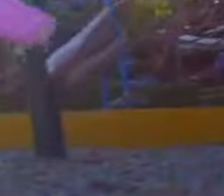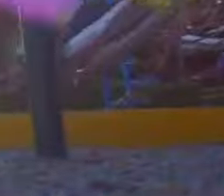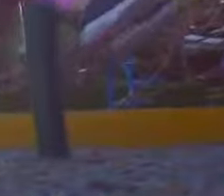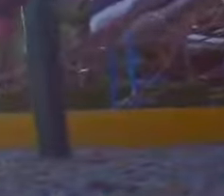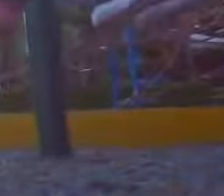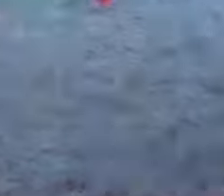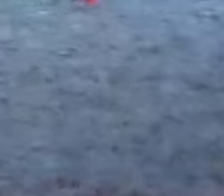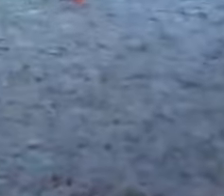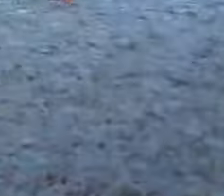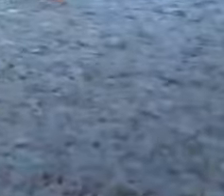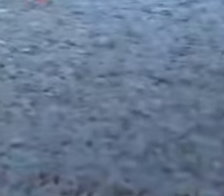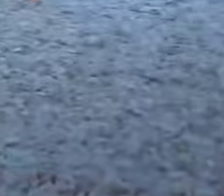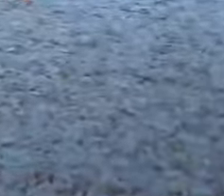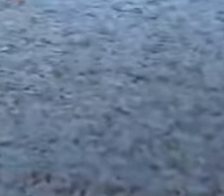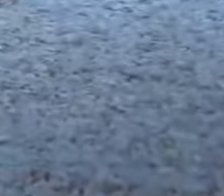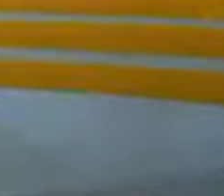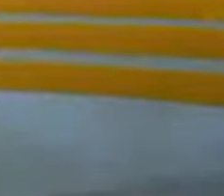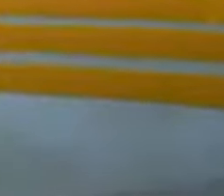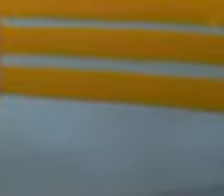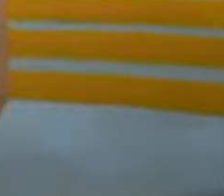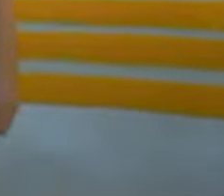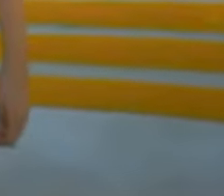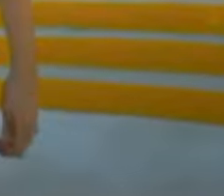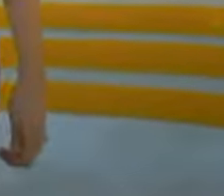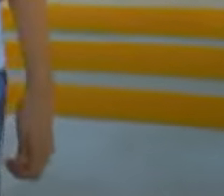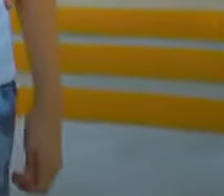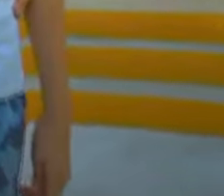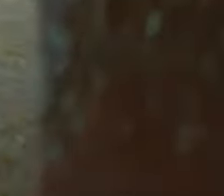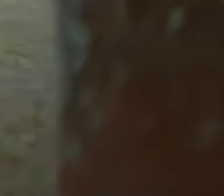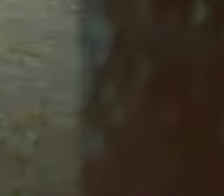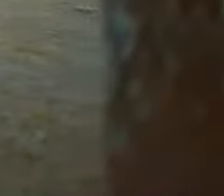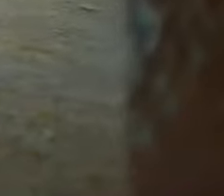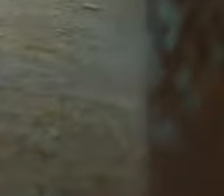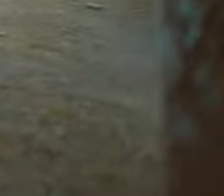muchos cuentos. En ellos nace la magia.